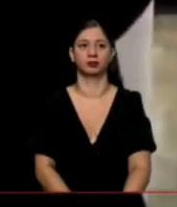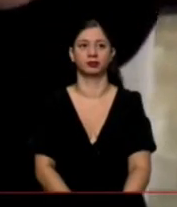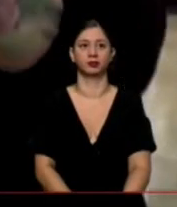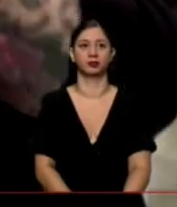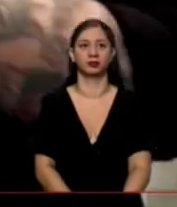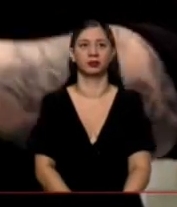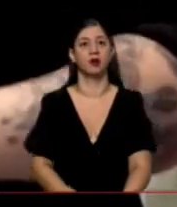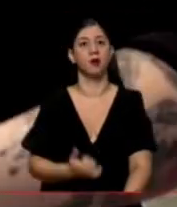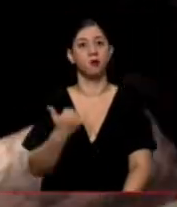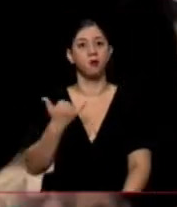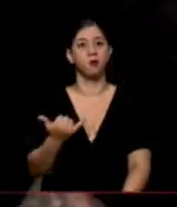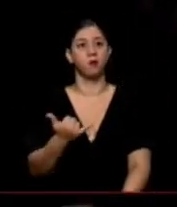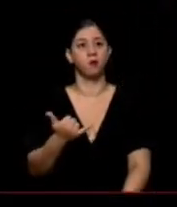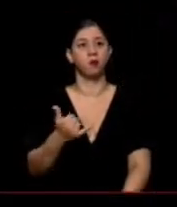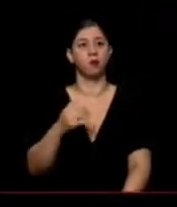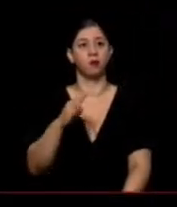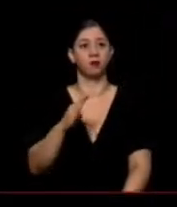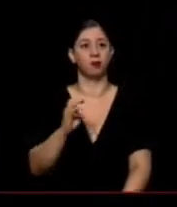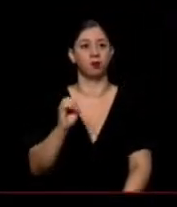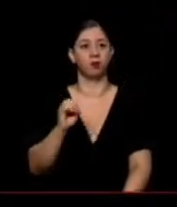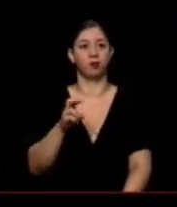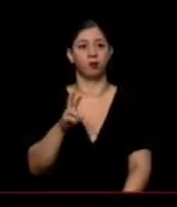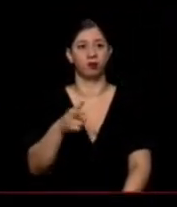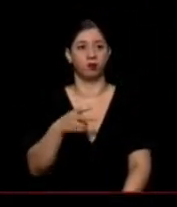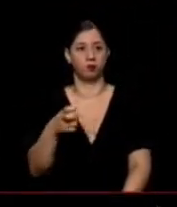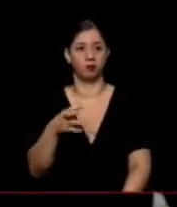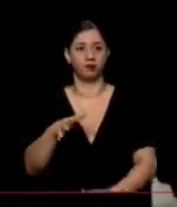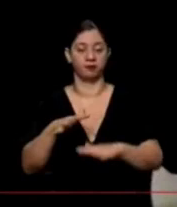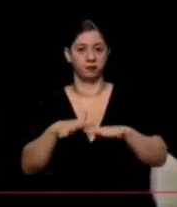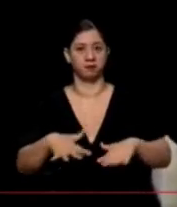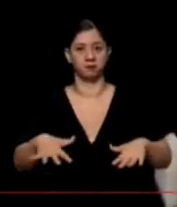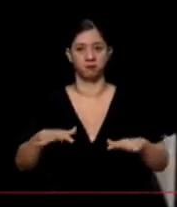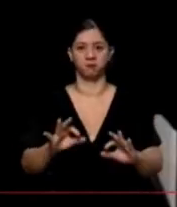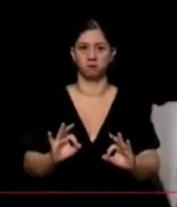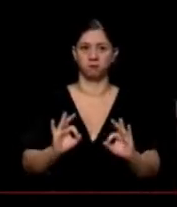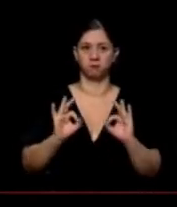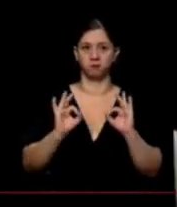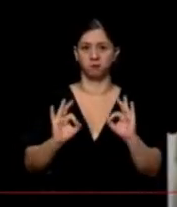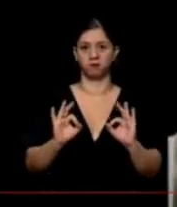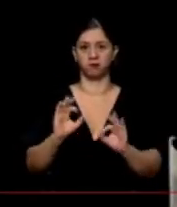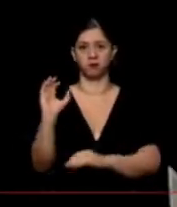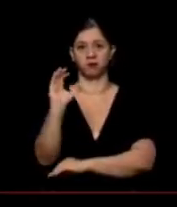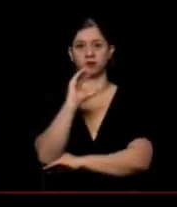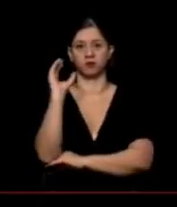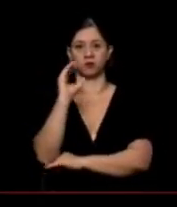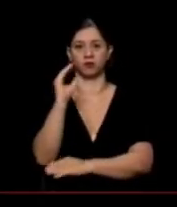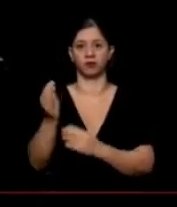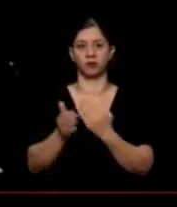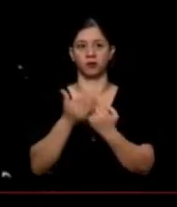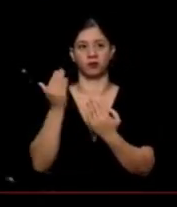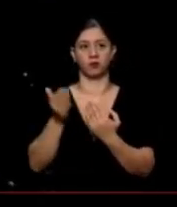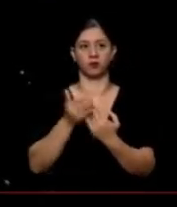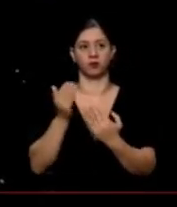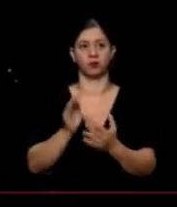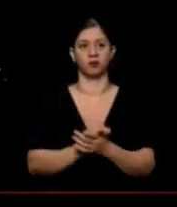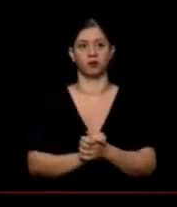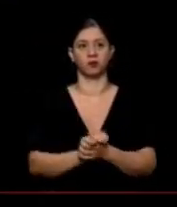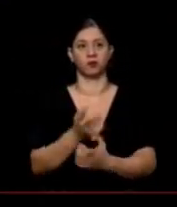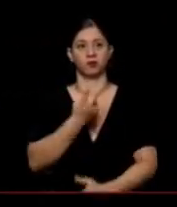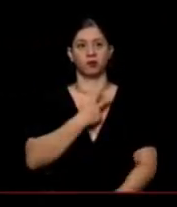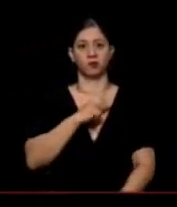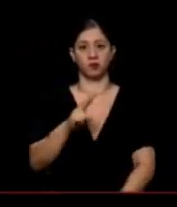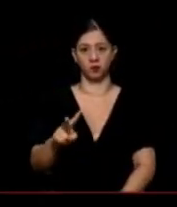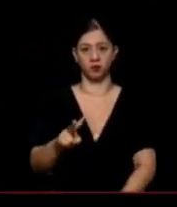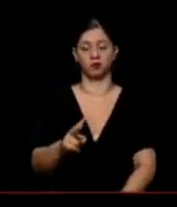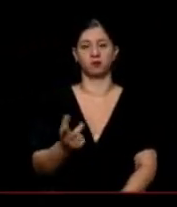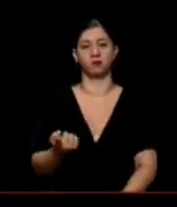Y nos encontramos en el Vogue Talent Corner, el espacio más exclusivo de Colombia Moda, con la cuota vallecaucana, quienes